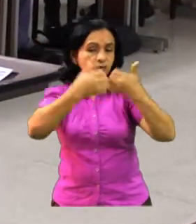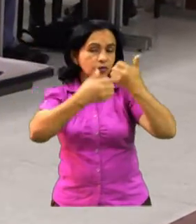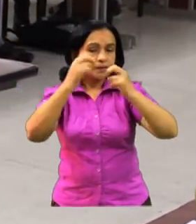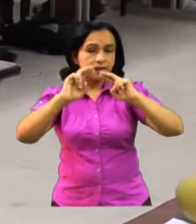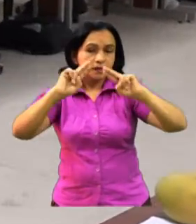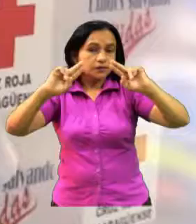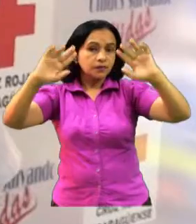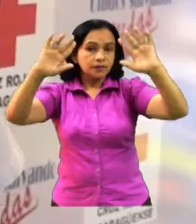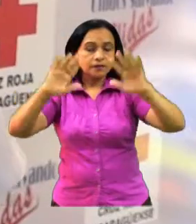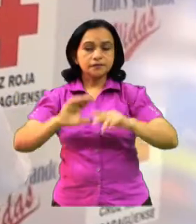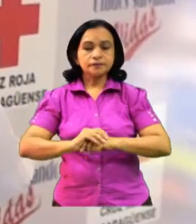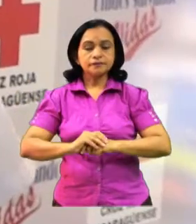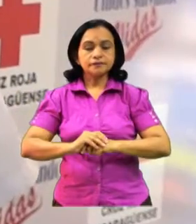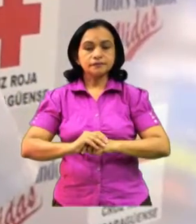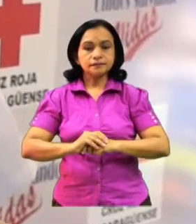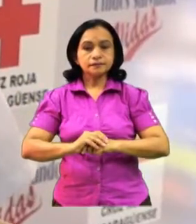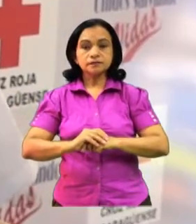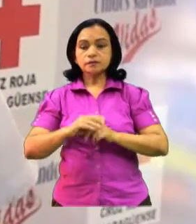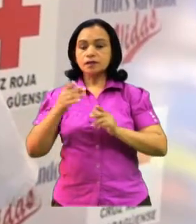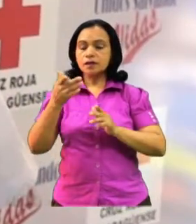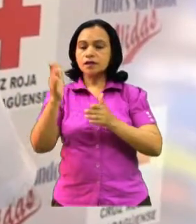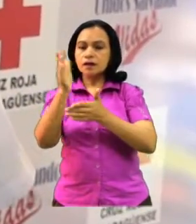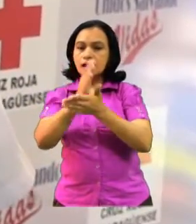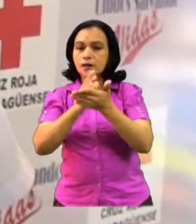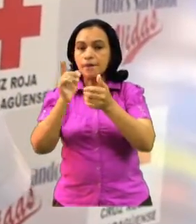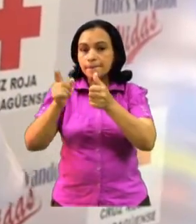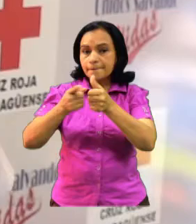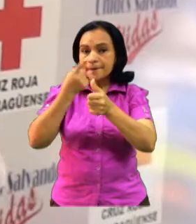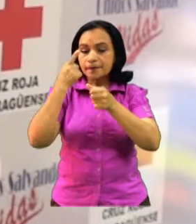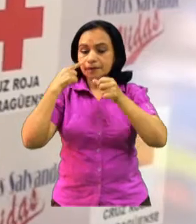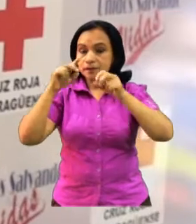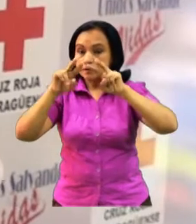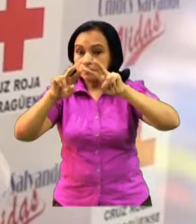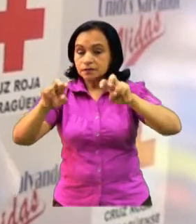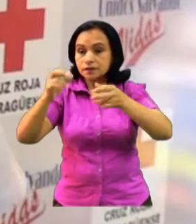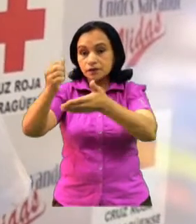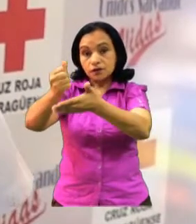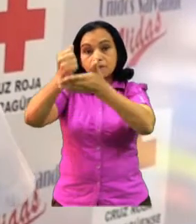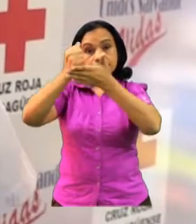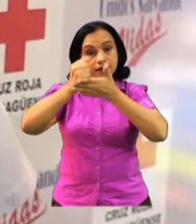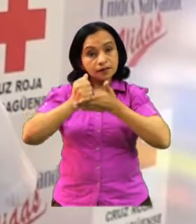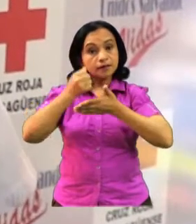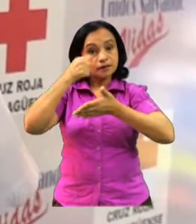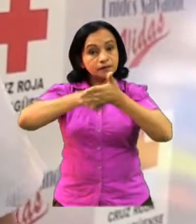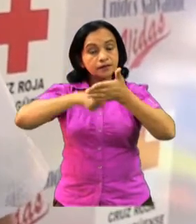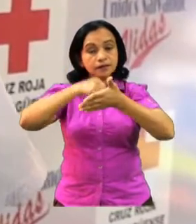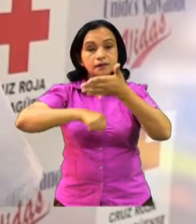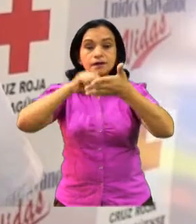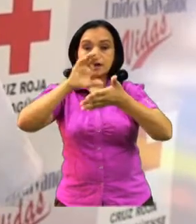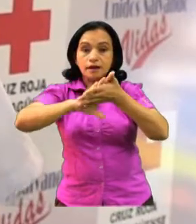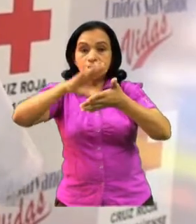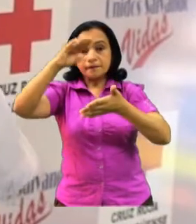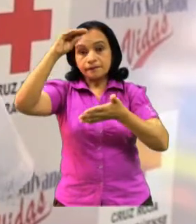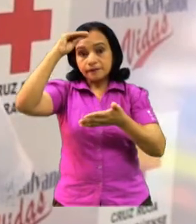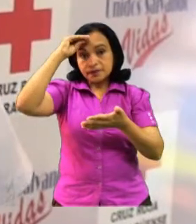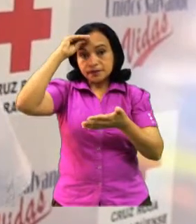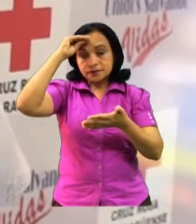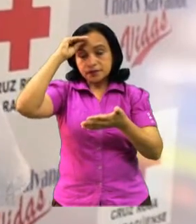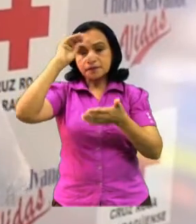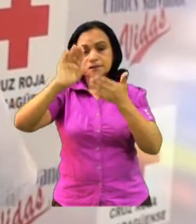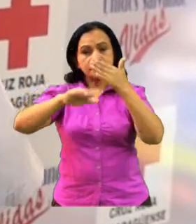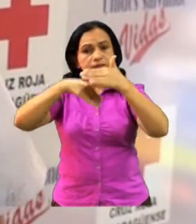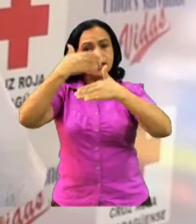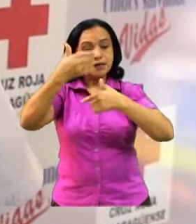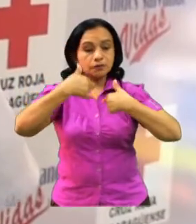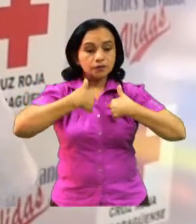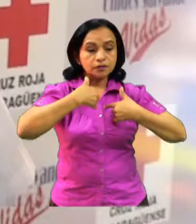evento. De daño y análisis de necesidades a nosotros nos viene a apoyar en fortalecimiento del conocimiento para poder